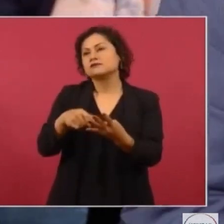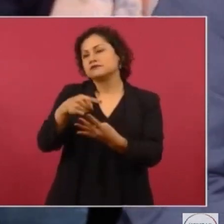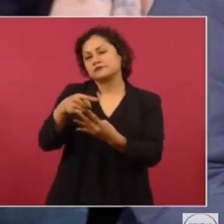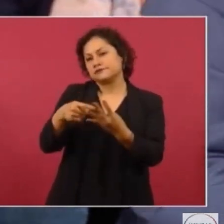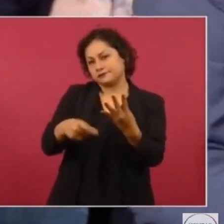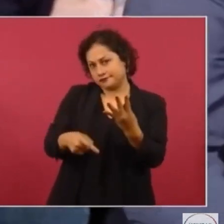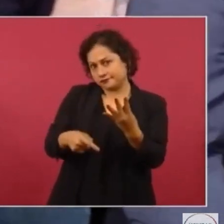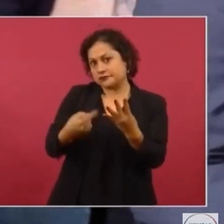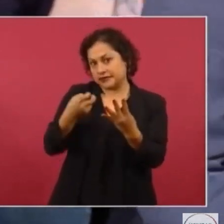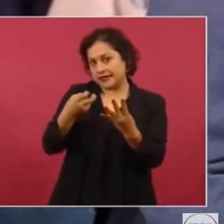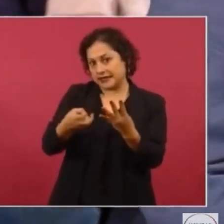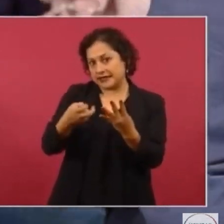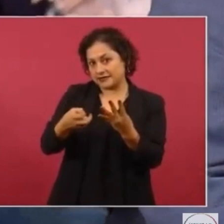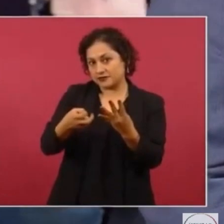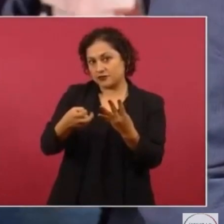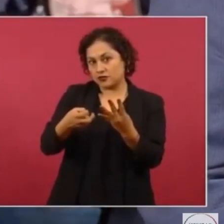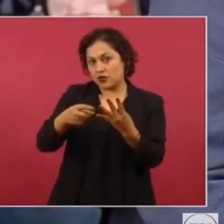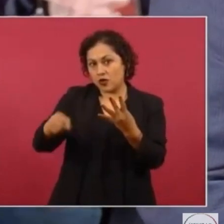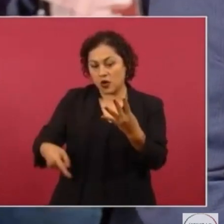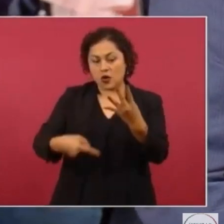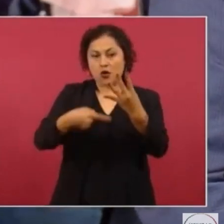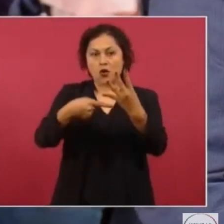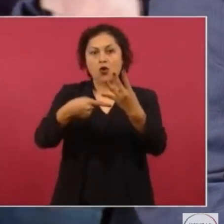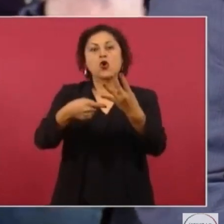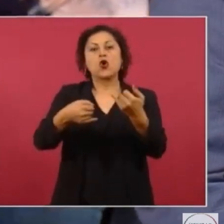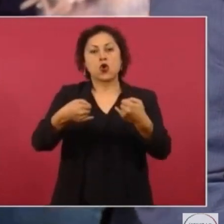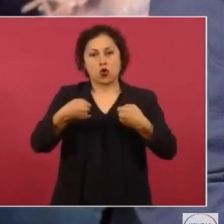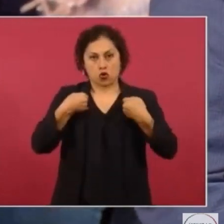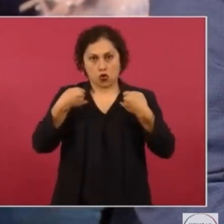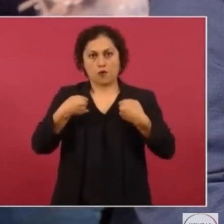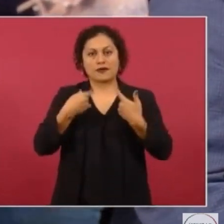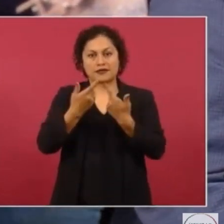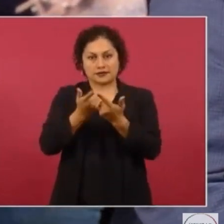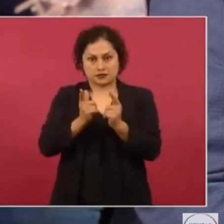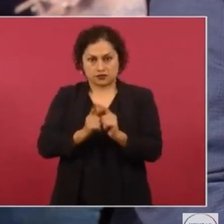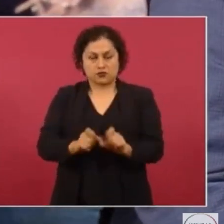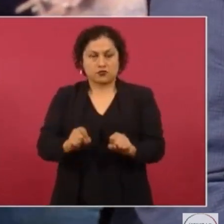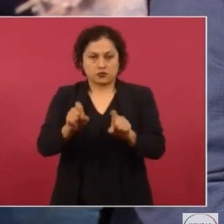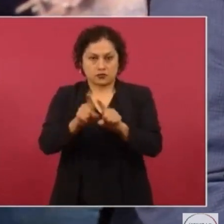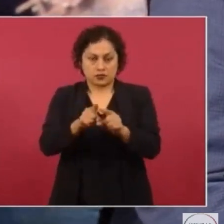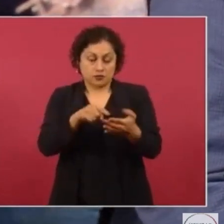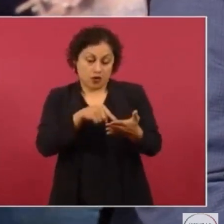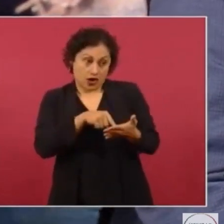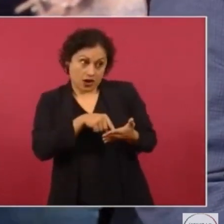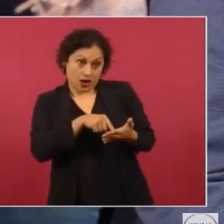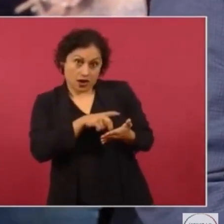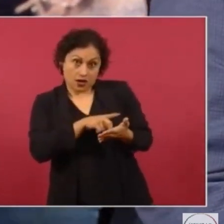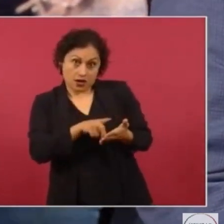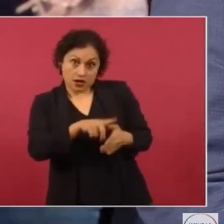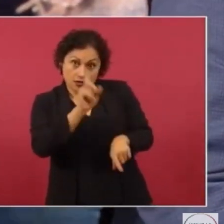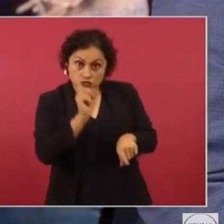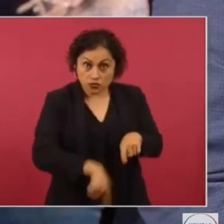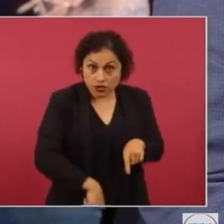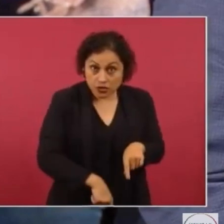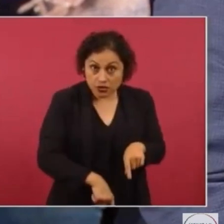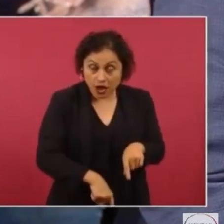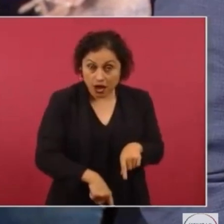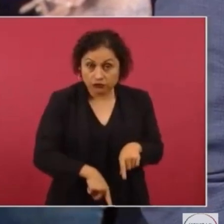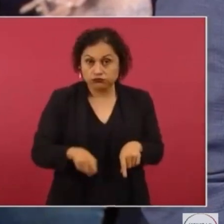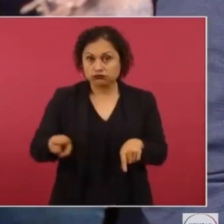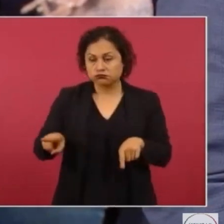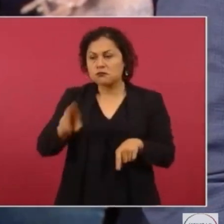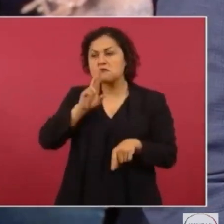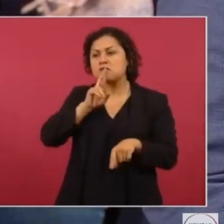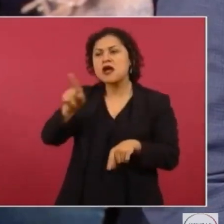y entre estos se incluye ahora a los jóvenes, o sea, se les cierran los espacios a los jóvenes y se reduce para los